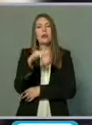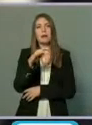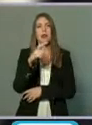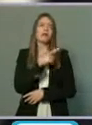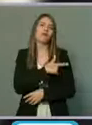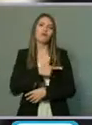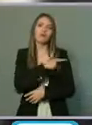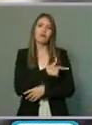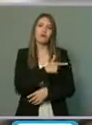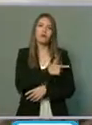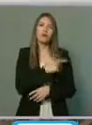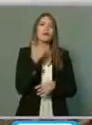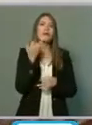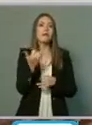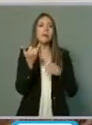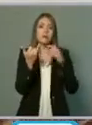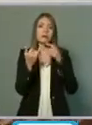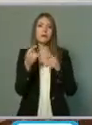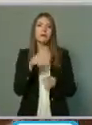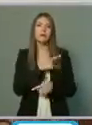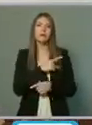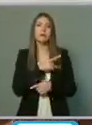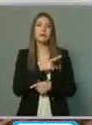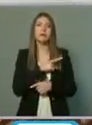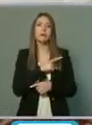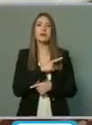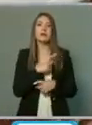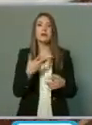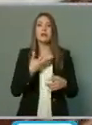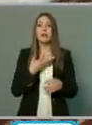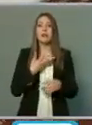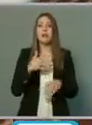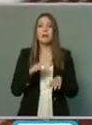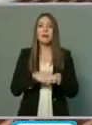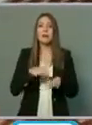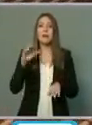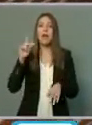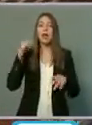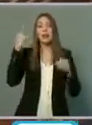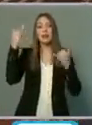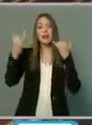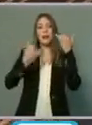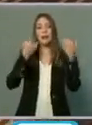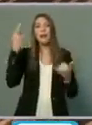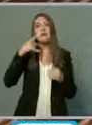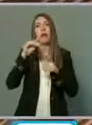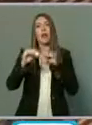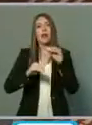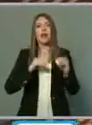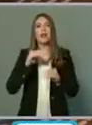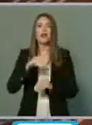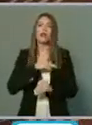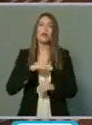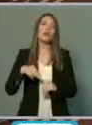gusto. Y lo único que tenemos que tener es un poquito más de imaginación para decorar nuestro